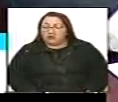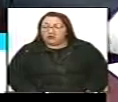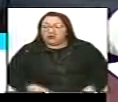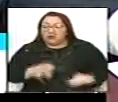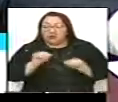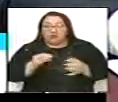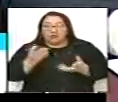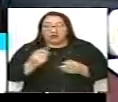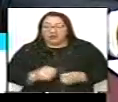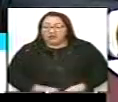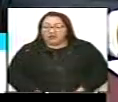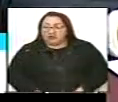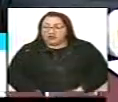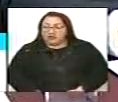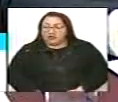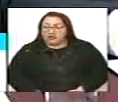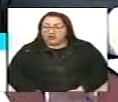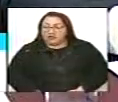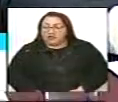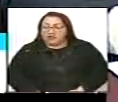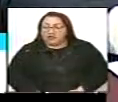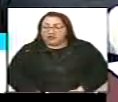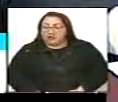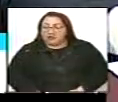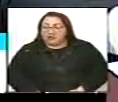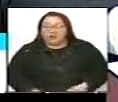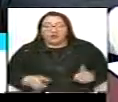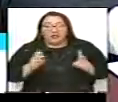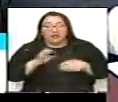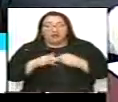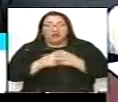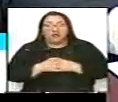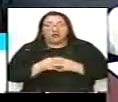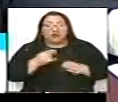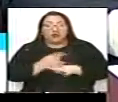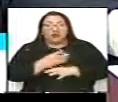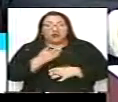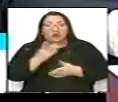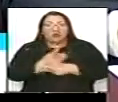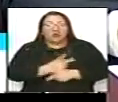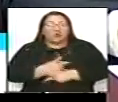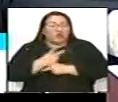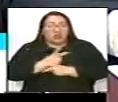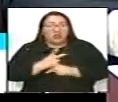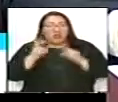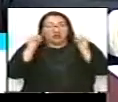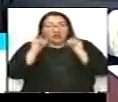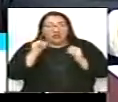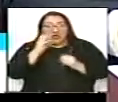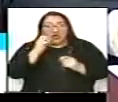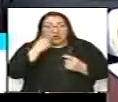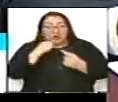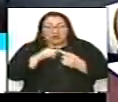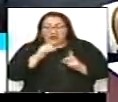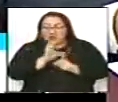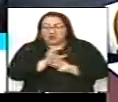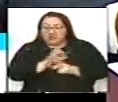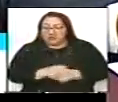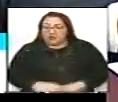Y quedaría, colega, quedaría pendiente el tema de atentado contra la conservación e entidad de objeto